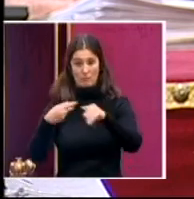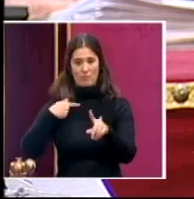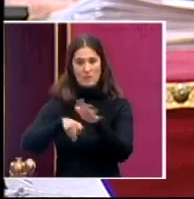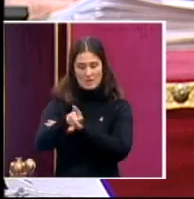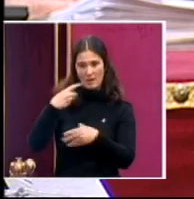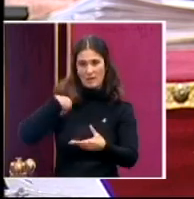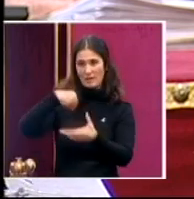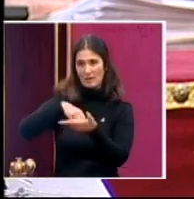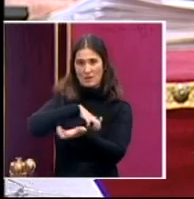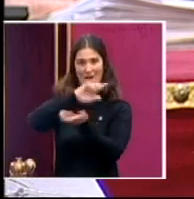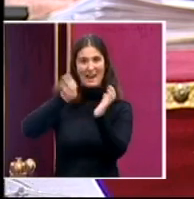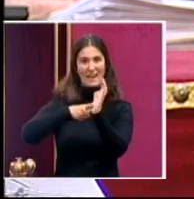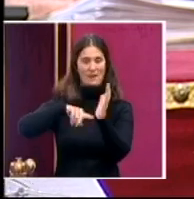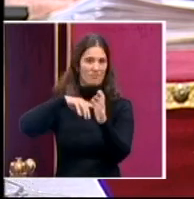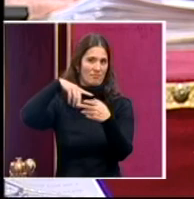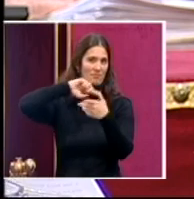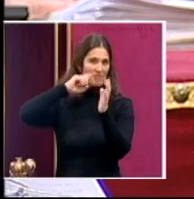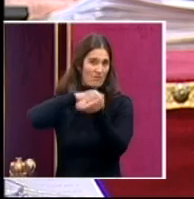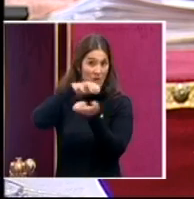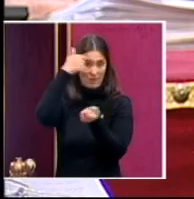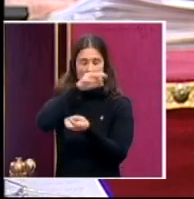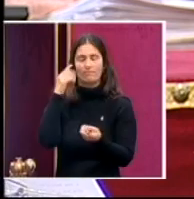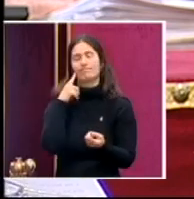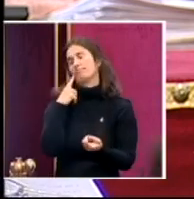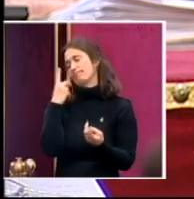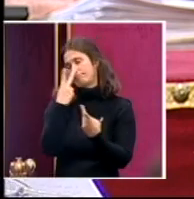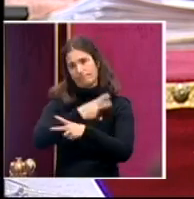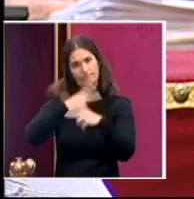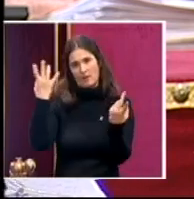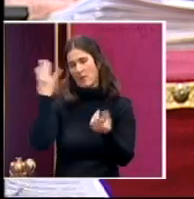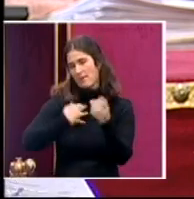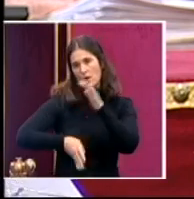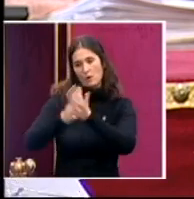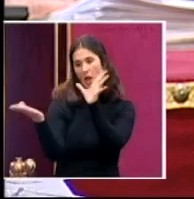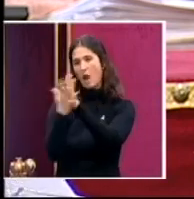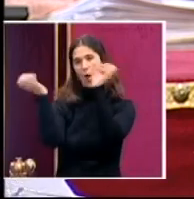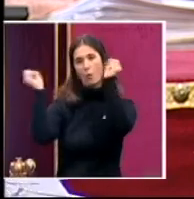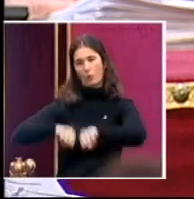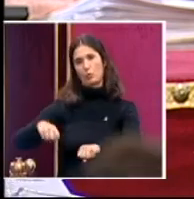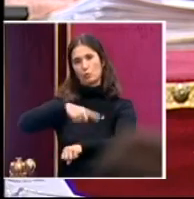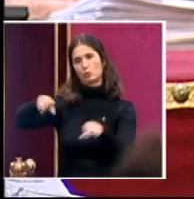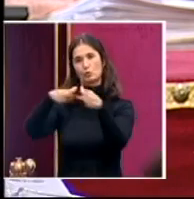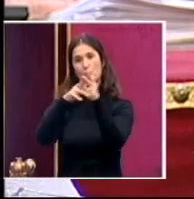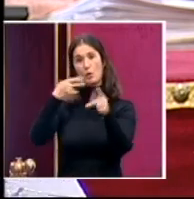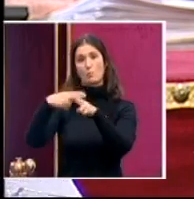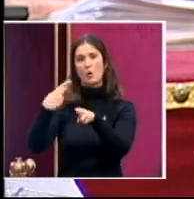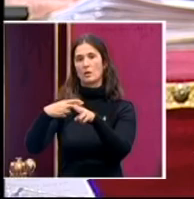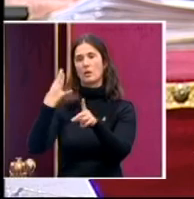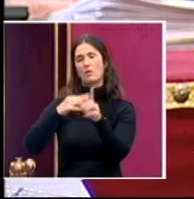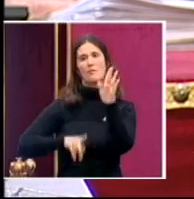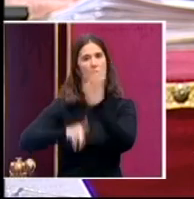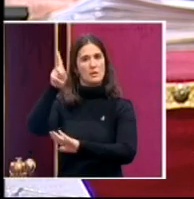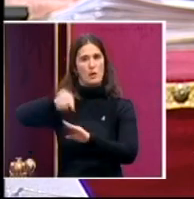Ley Integral de Violencia de Género demuestra la necesidad de mantener un amplio consenso social y político y de culminar su